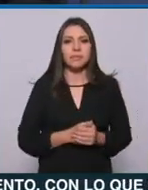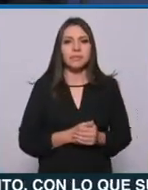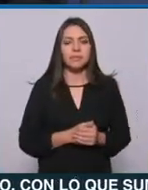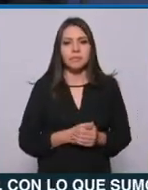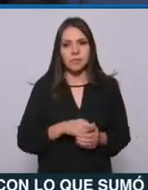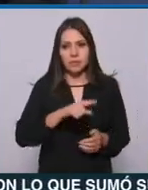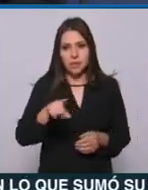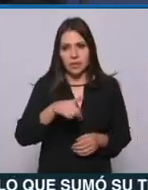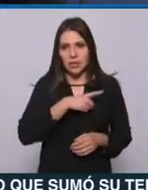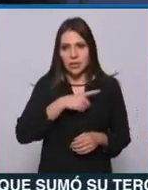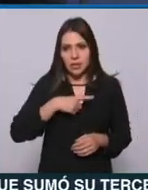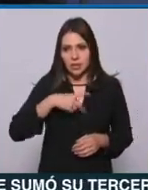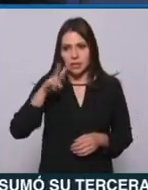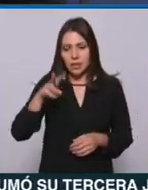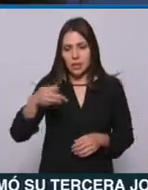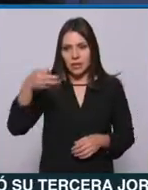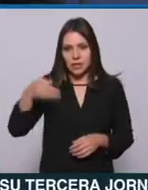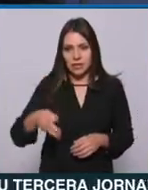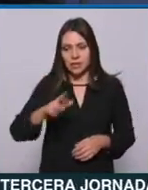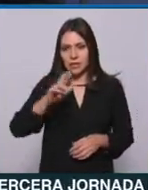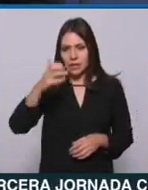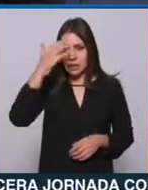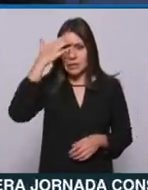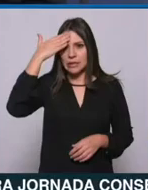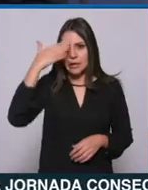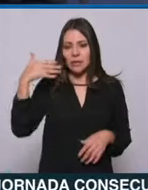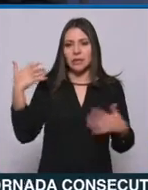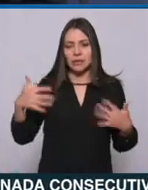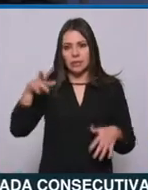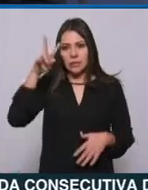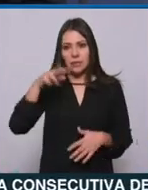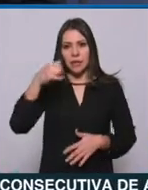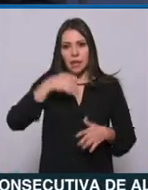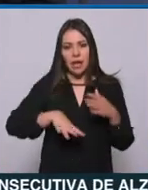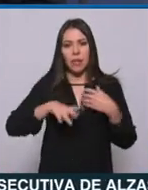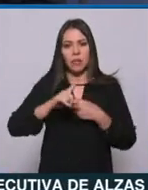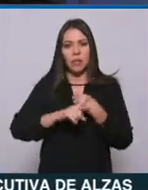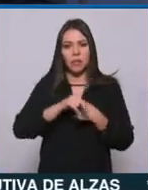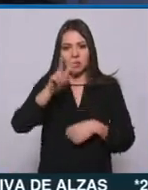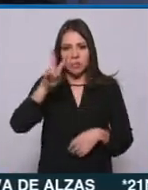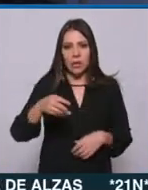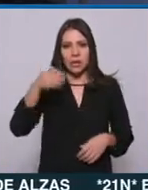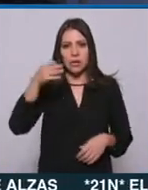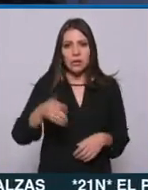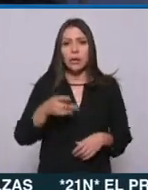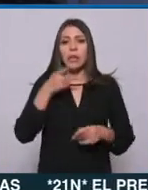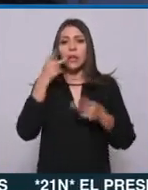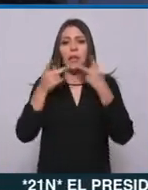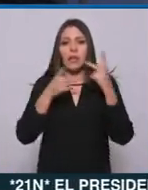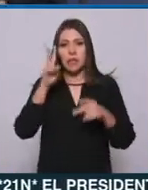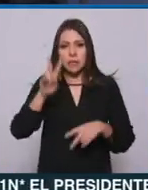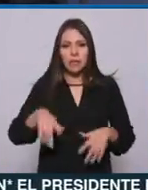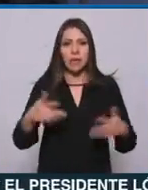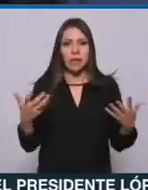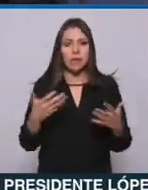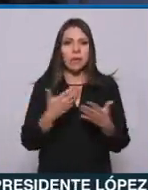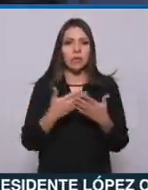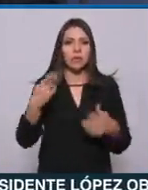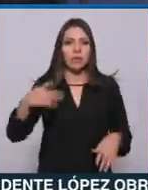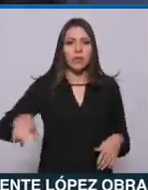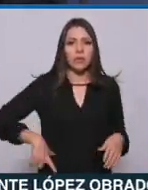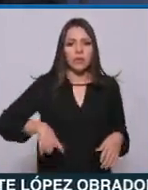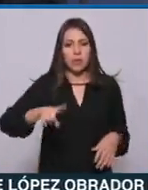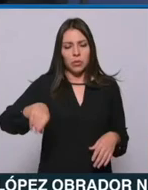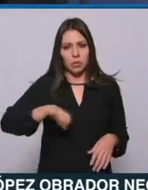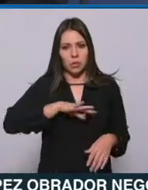hay un problema? Claro, lo primero sería reconocerlo, más allá del discurso, llevarlo a la práctica. Y este gobierno tiene en sus manos esa